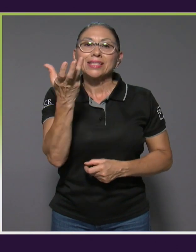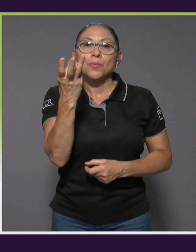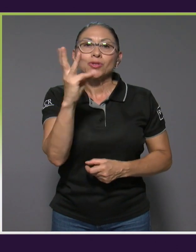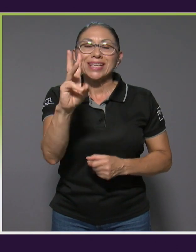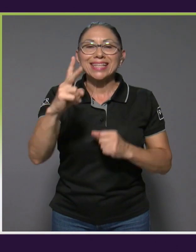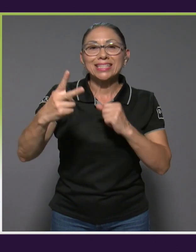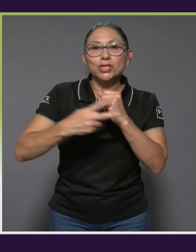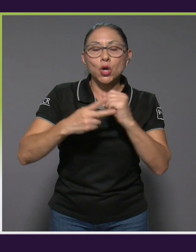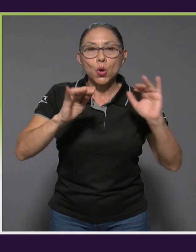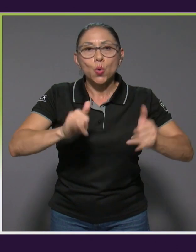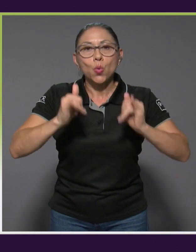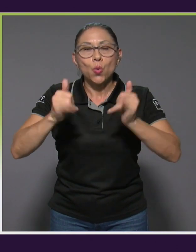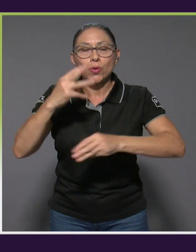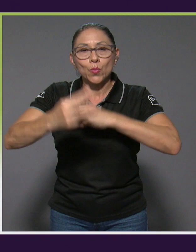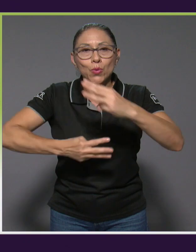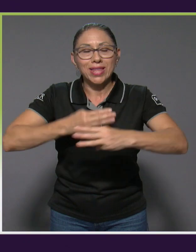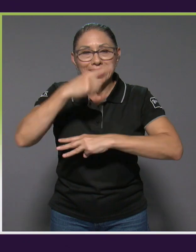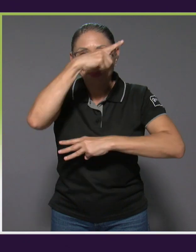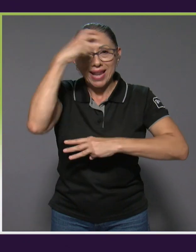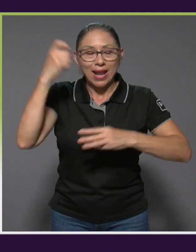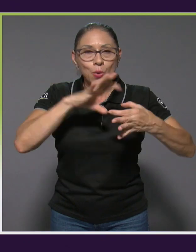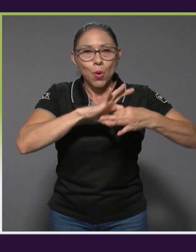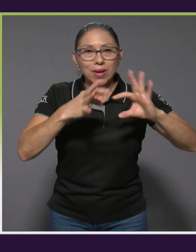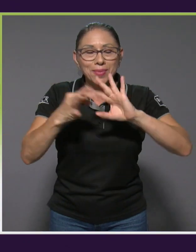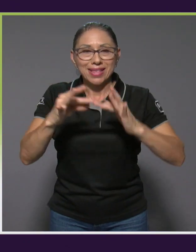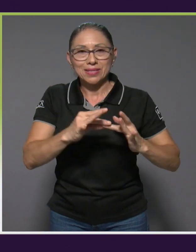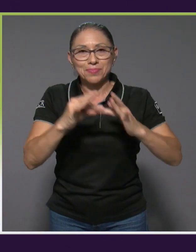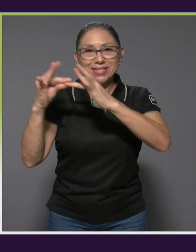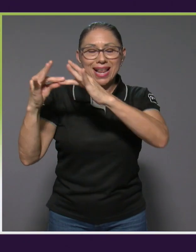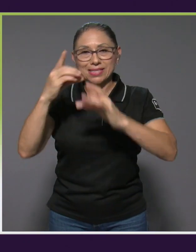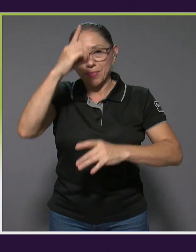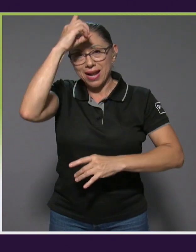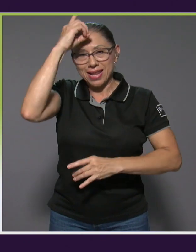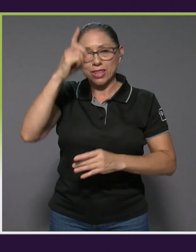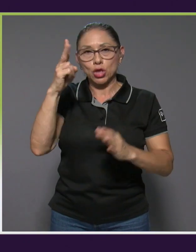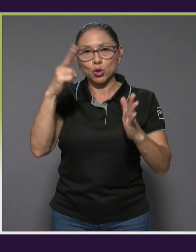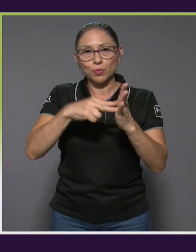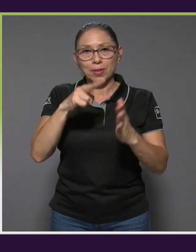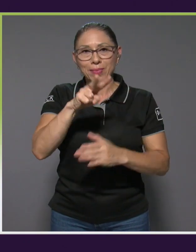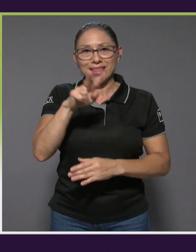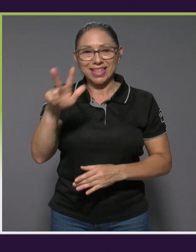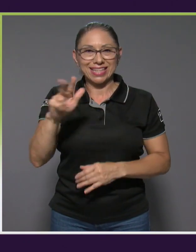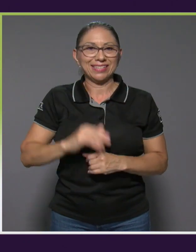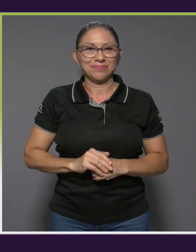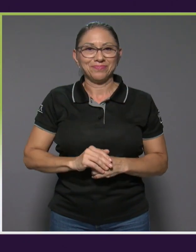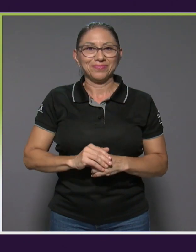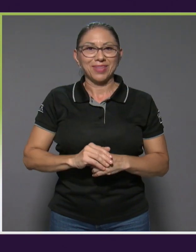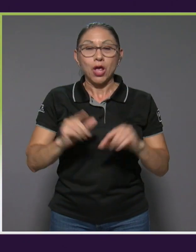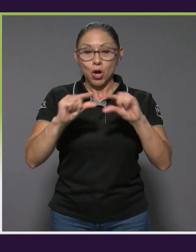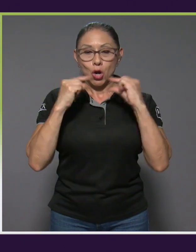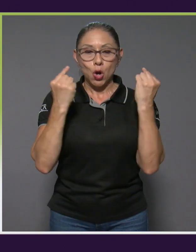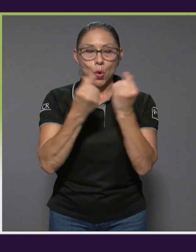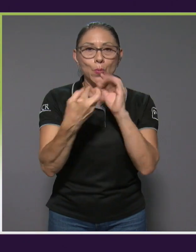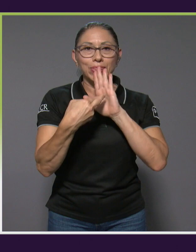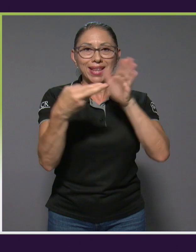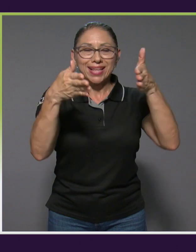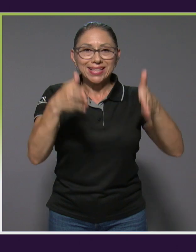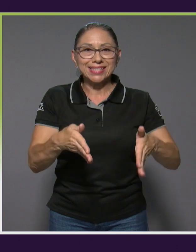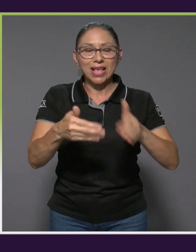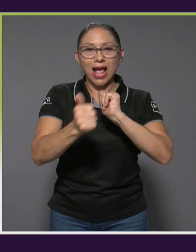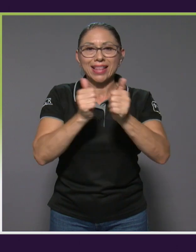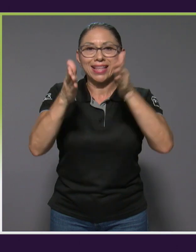Juegos Mundiales de Verano de Olimpiadas Especiales Berlín 2023. La delegación de atletas